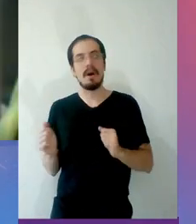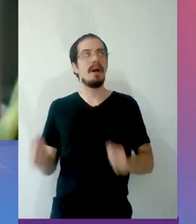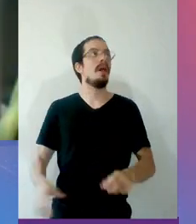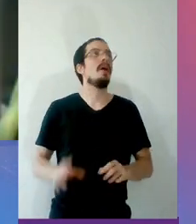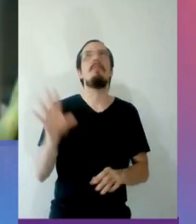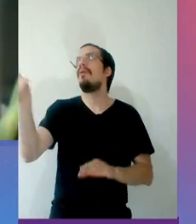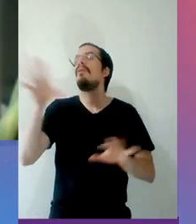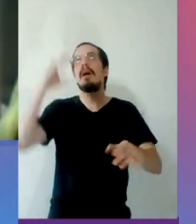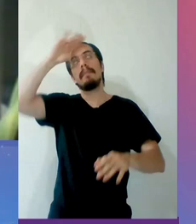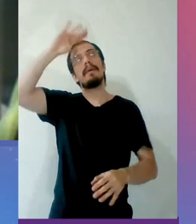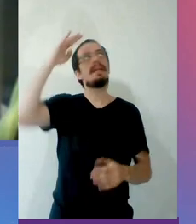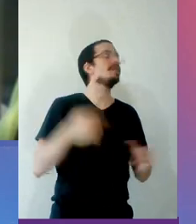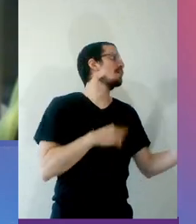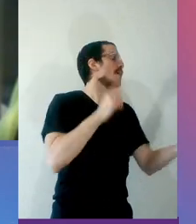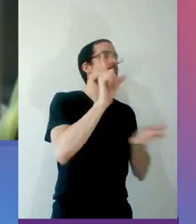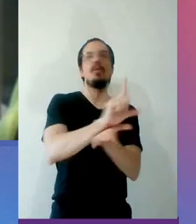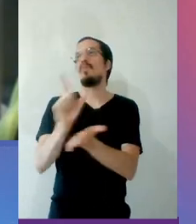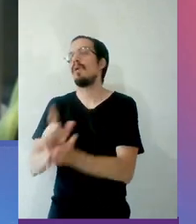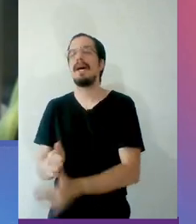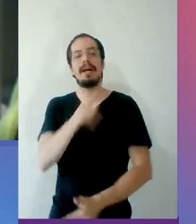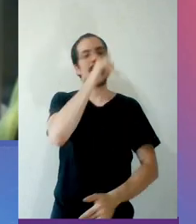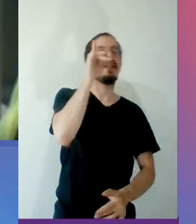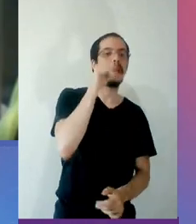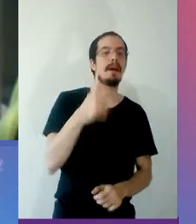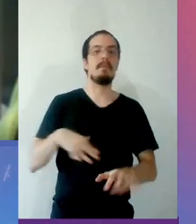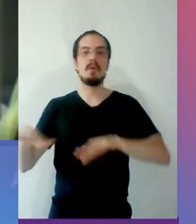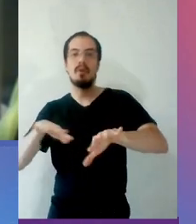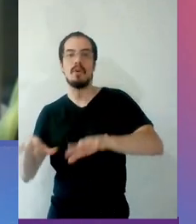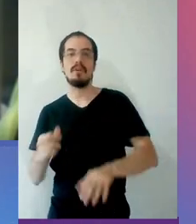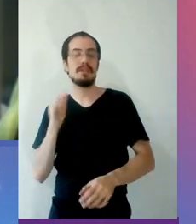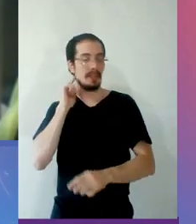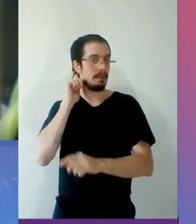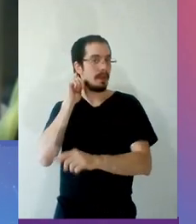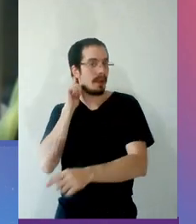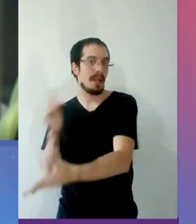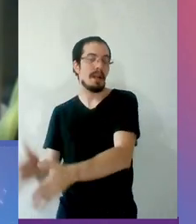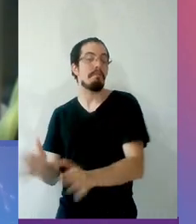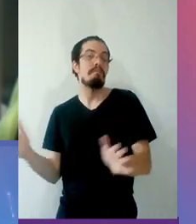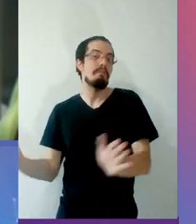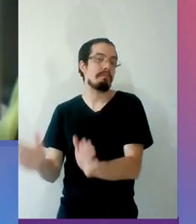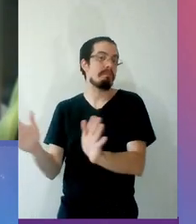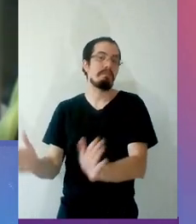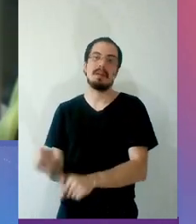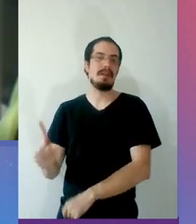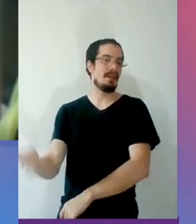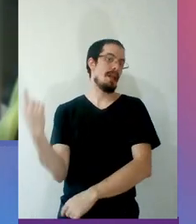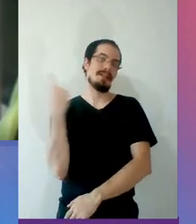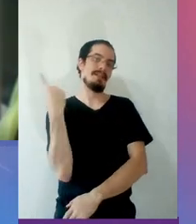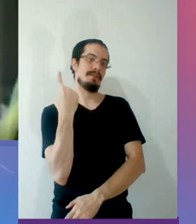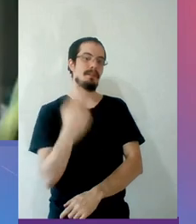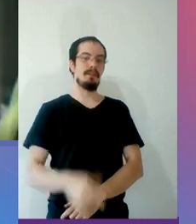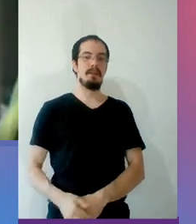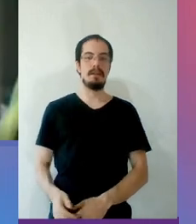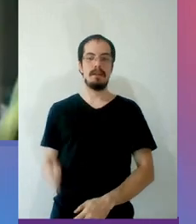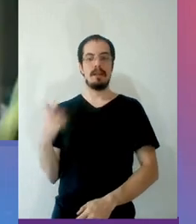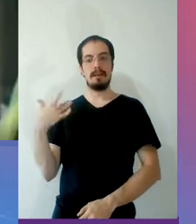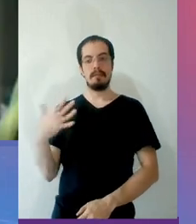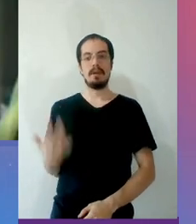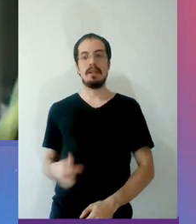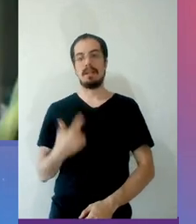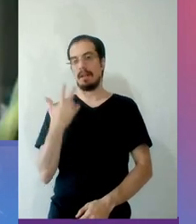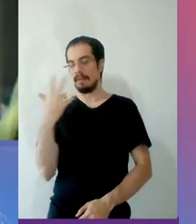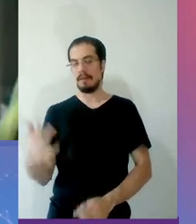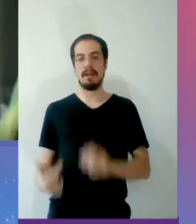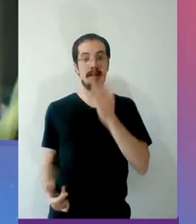con momentos, con objetos, ya, pero a su propio ritmo. Y claro, y la importancia entonces